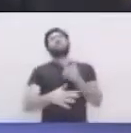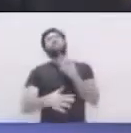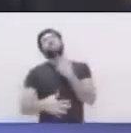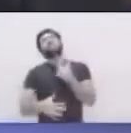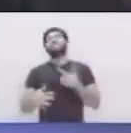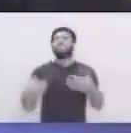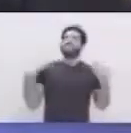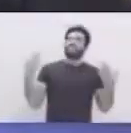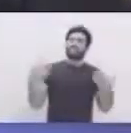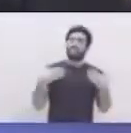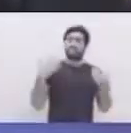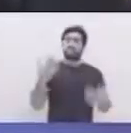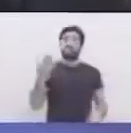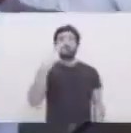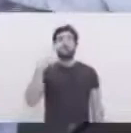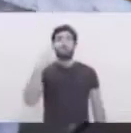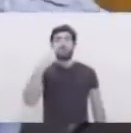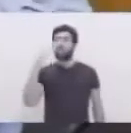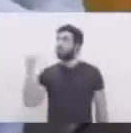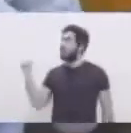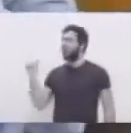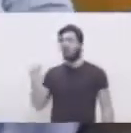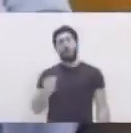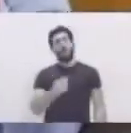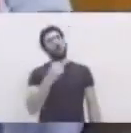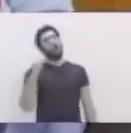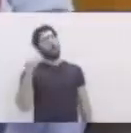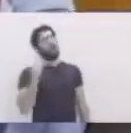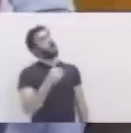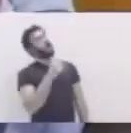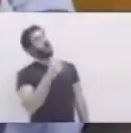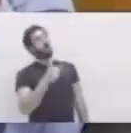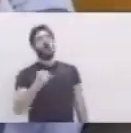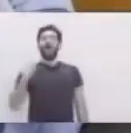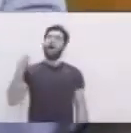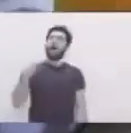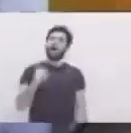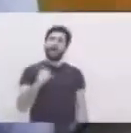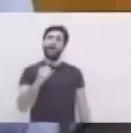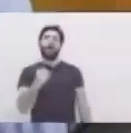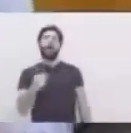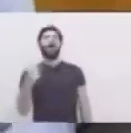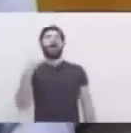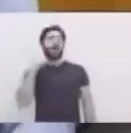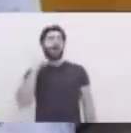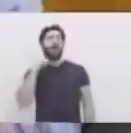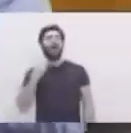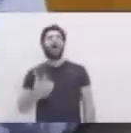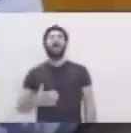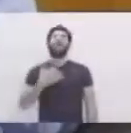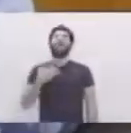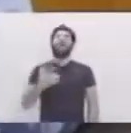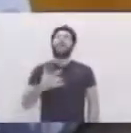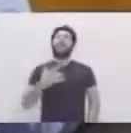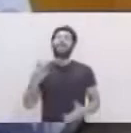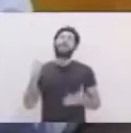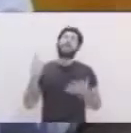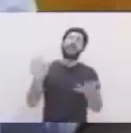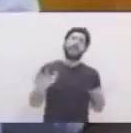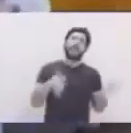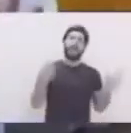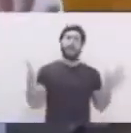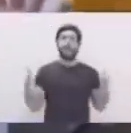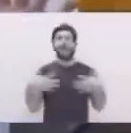cuando lavaba, cuando estaba ahí en la orilla, se escuchaba como un canto que arrullaba el río. El canto era más o menos así.